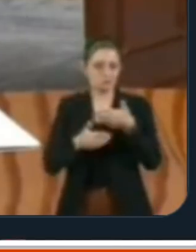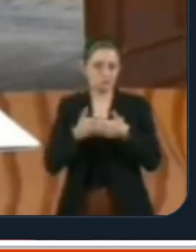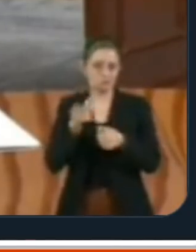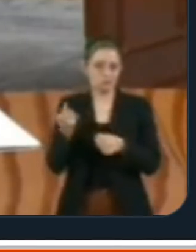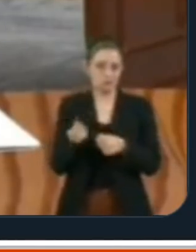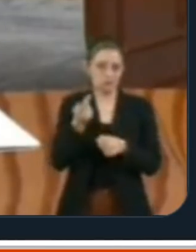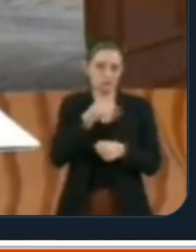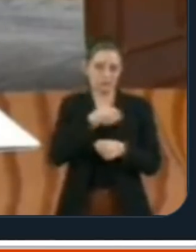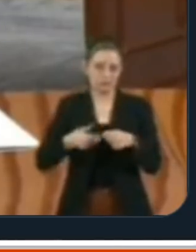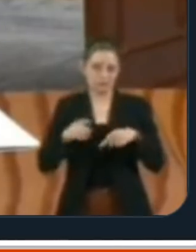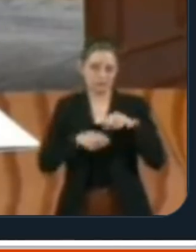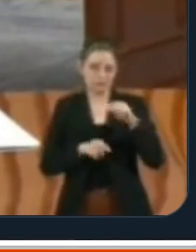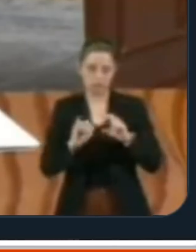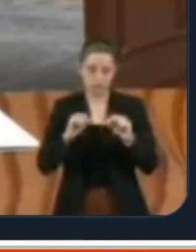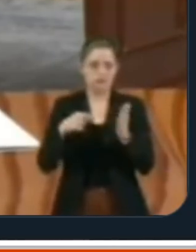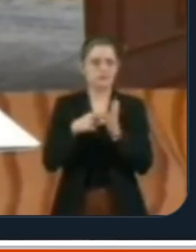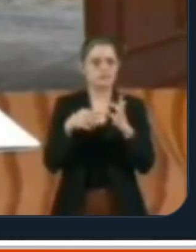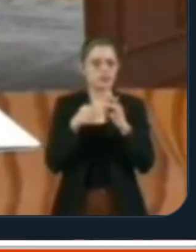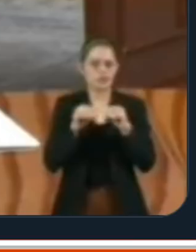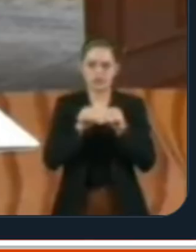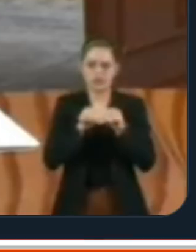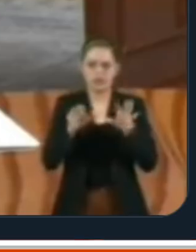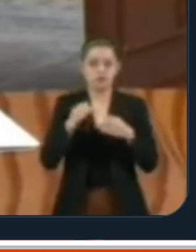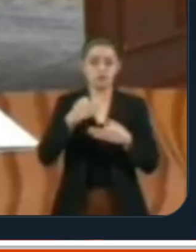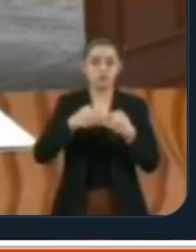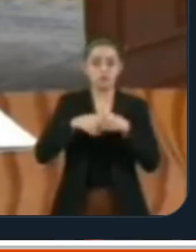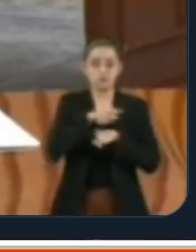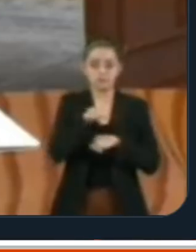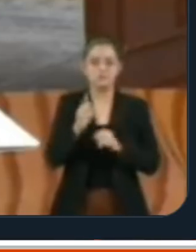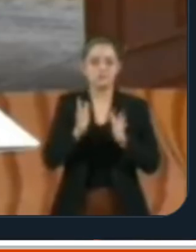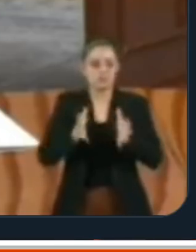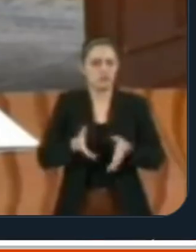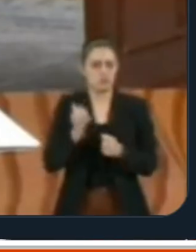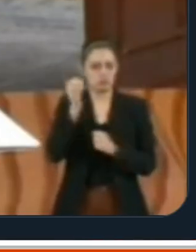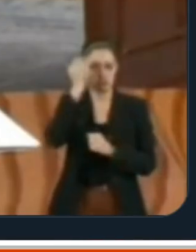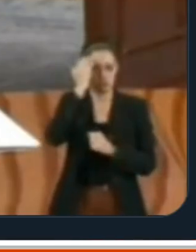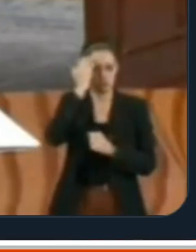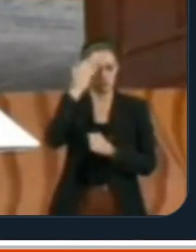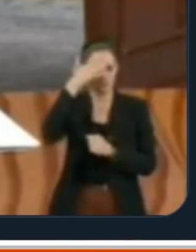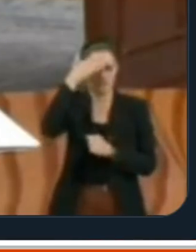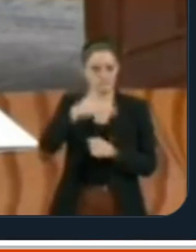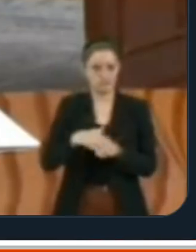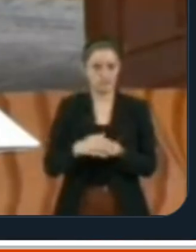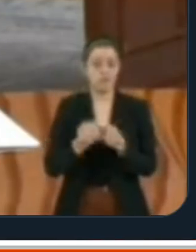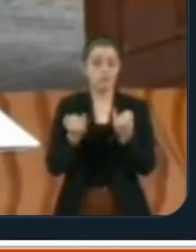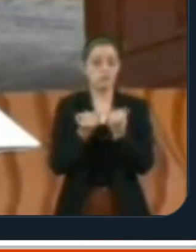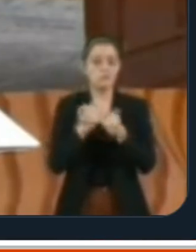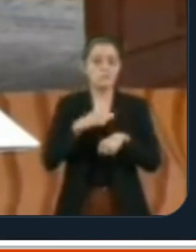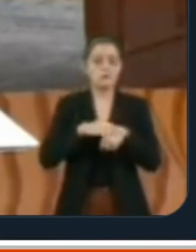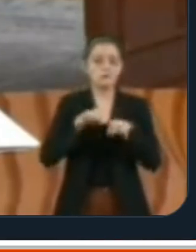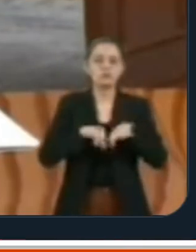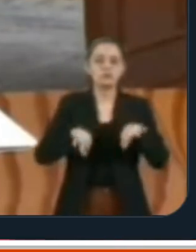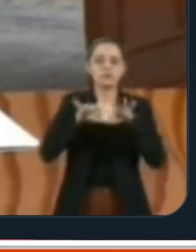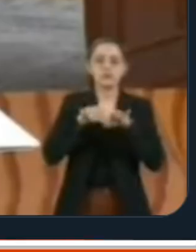son claros y ya conocidos de todos los aquí presentes y, lo más importante, por la mayoría de